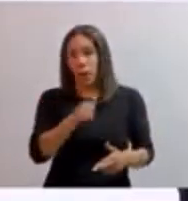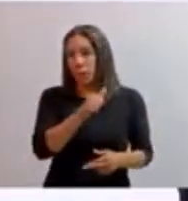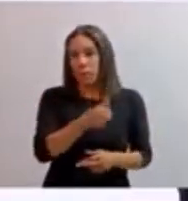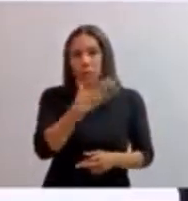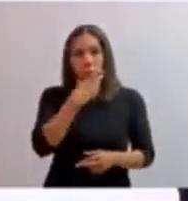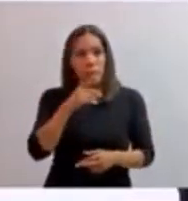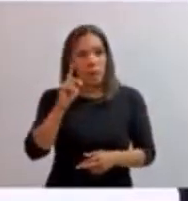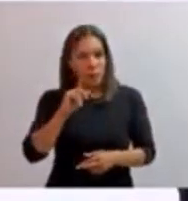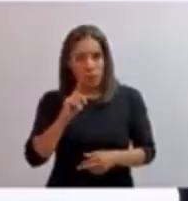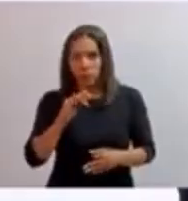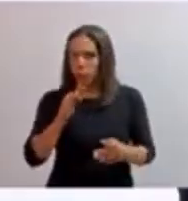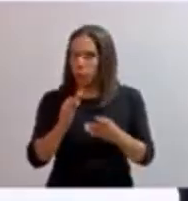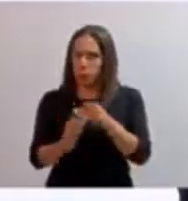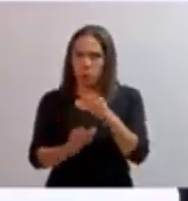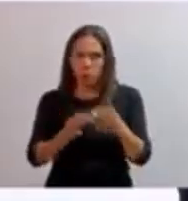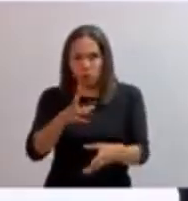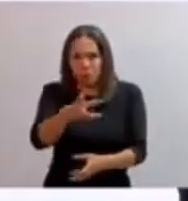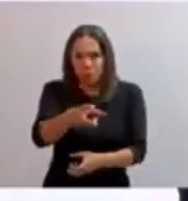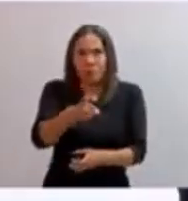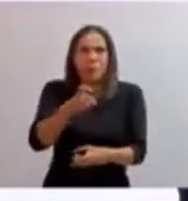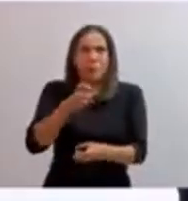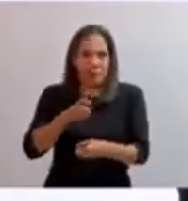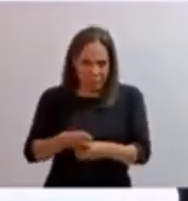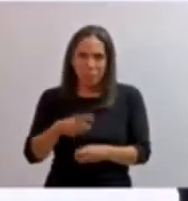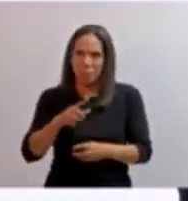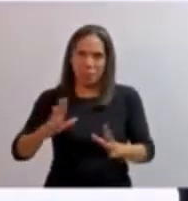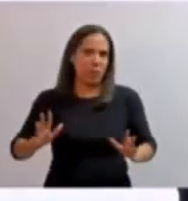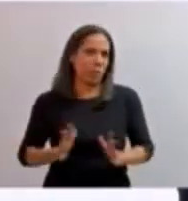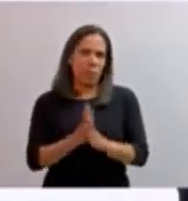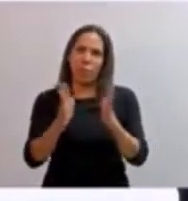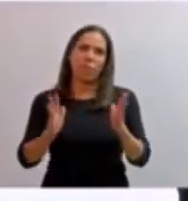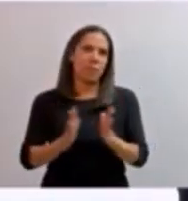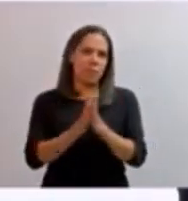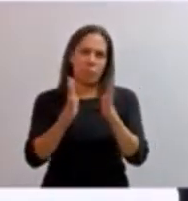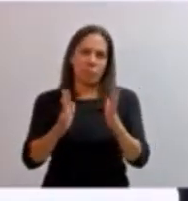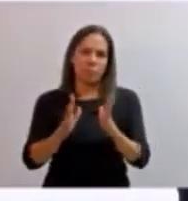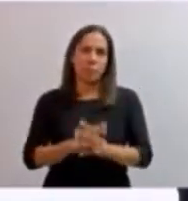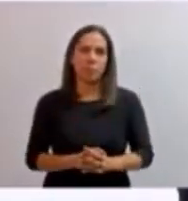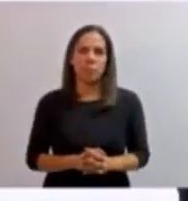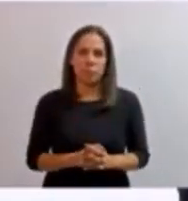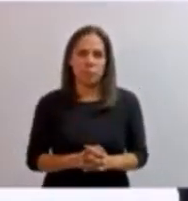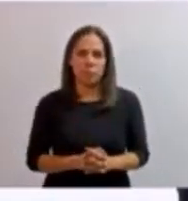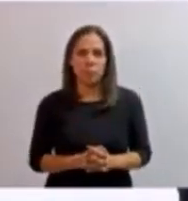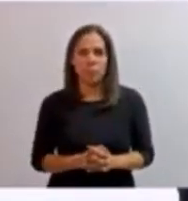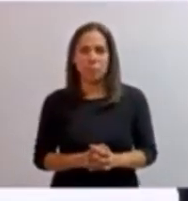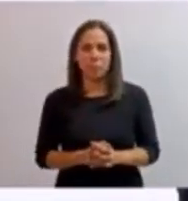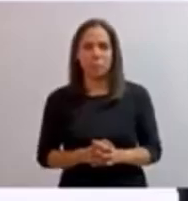docentes, estamos convocados a participar de la